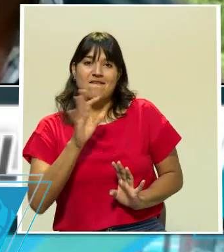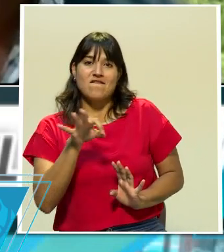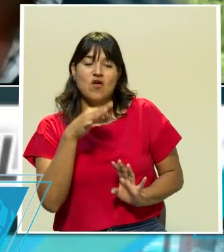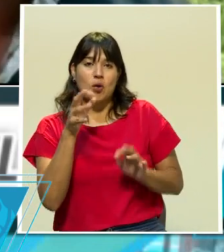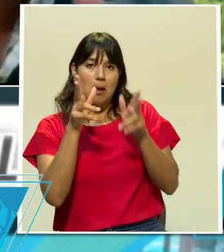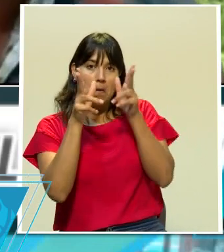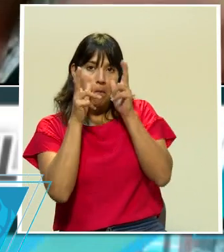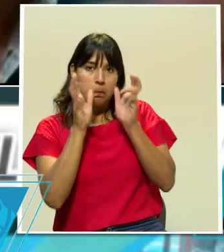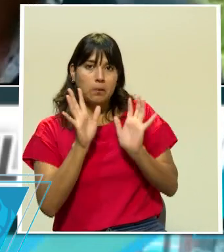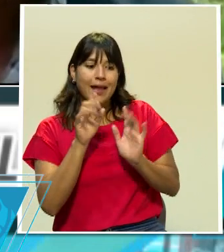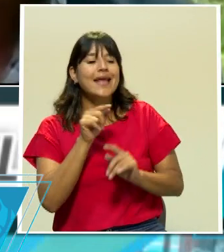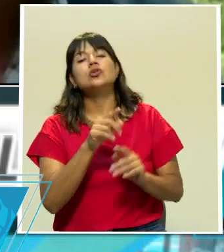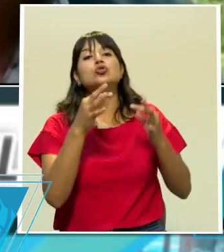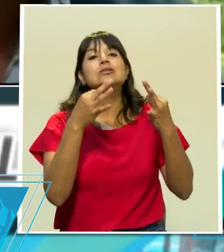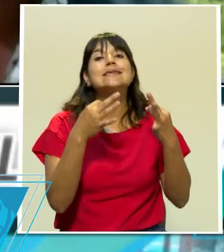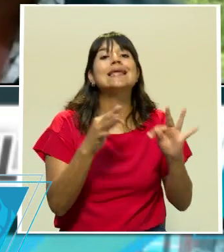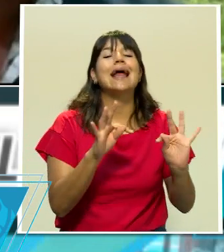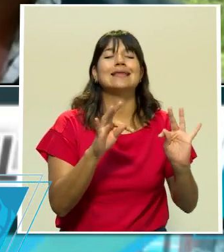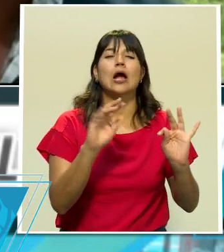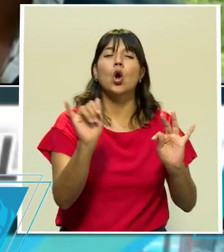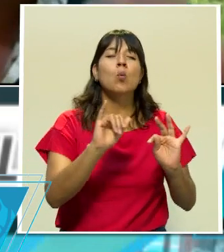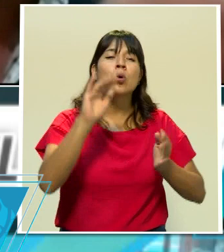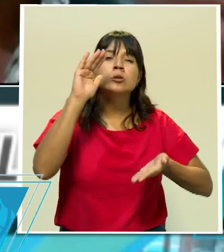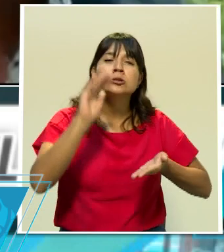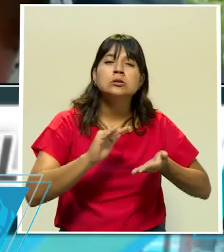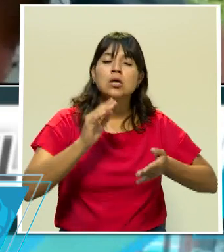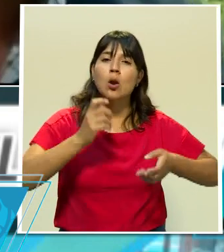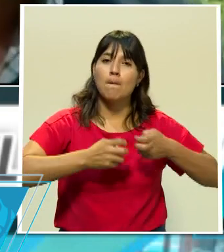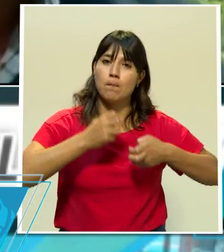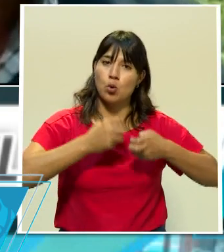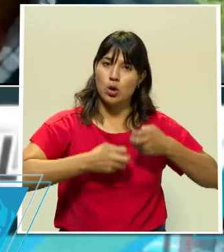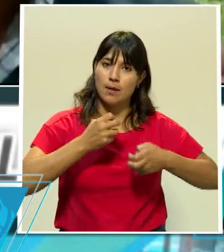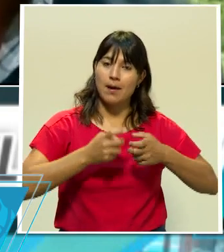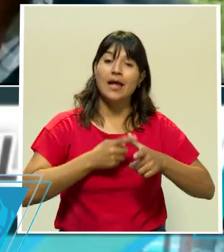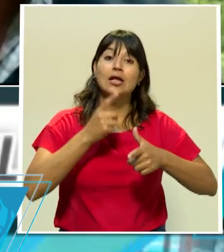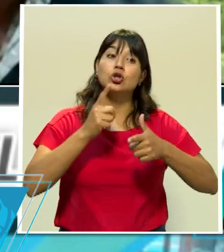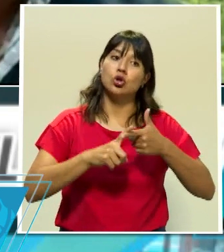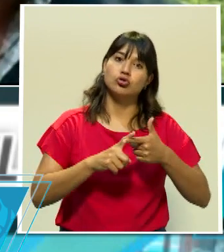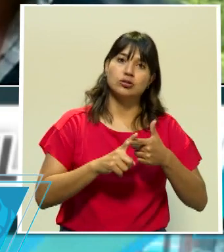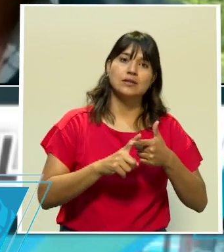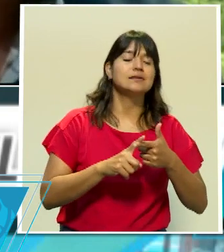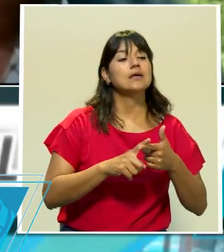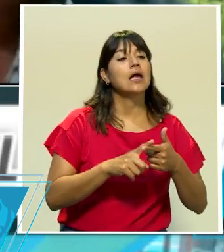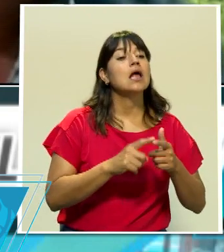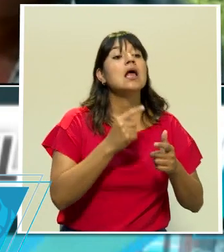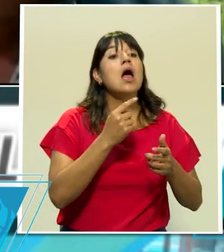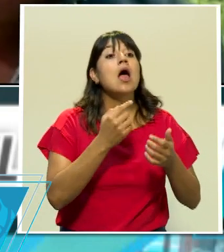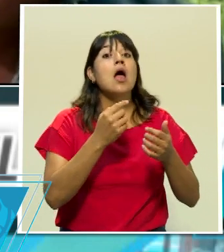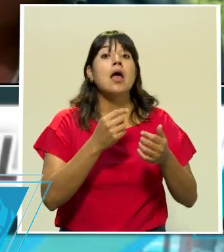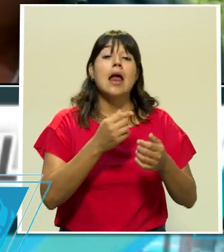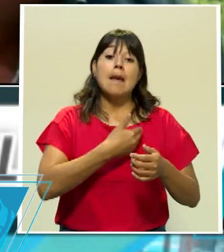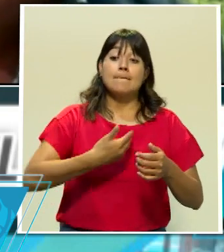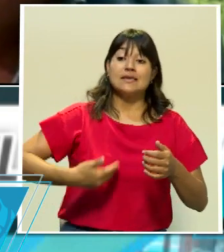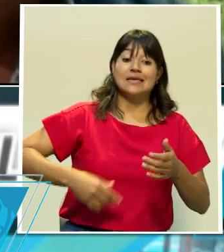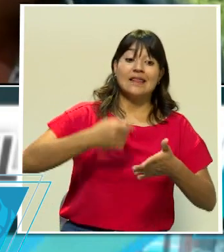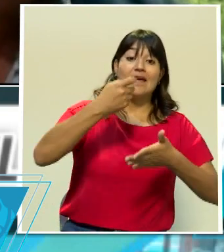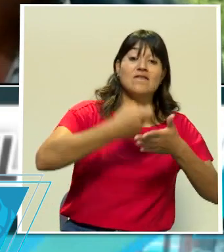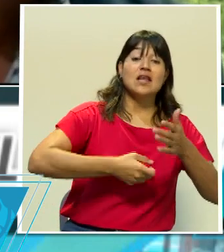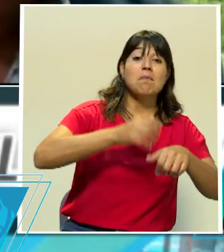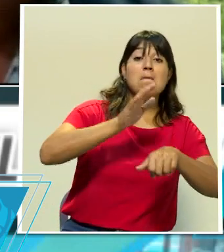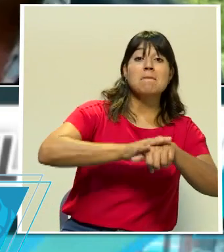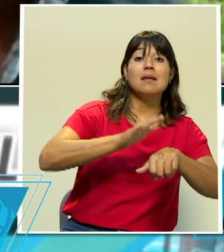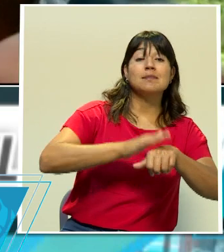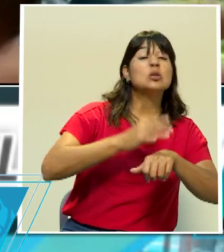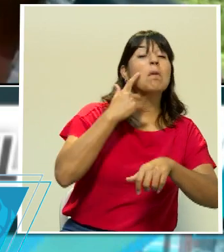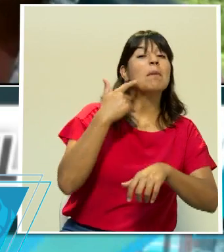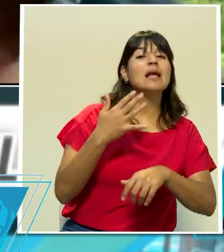de generar menores conflictos. Entonces, por un lado, calmamos a los maestros, no cobrándoles a los salarios pagados de